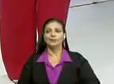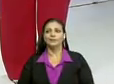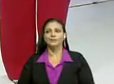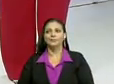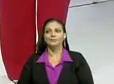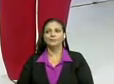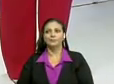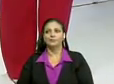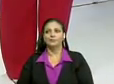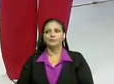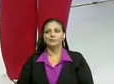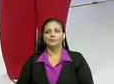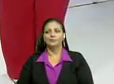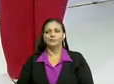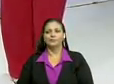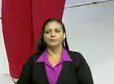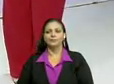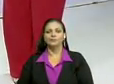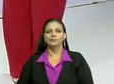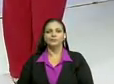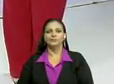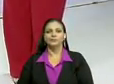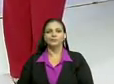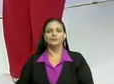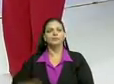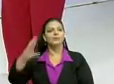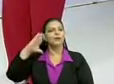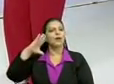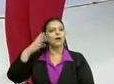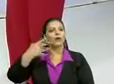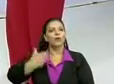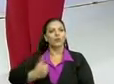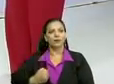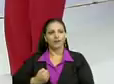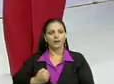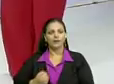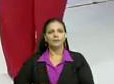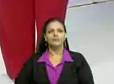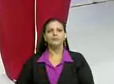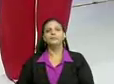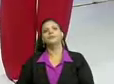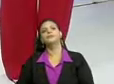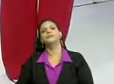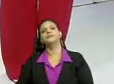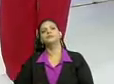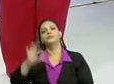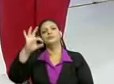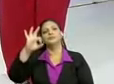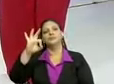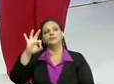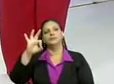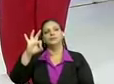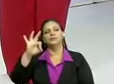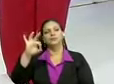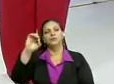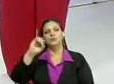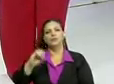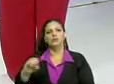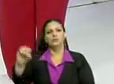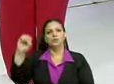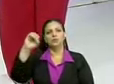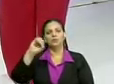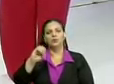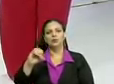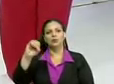su aparición en la capital. Bueno, pues en Cuenca sí se escondió el sol, porque tenemos amanecemos con 9